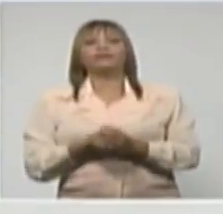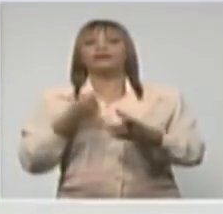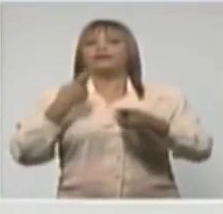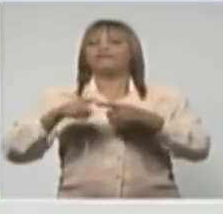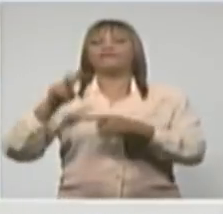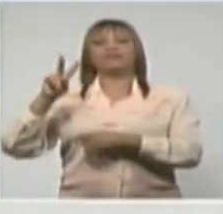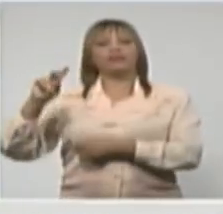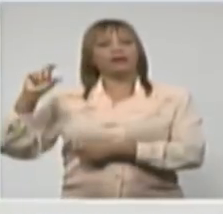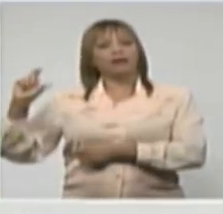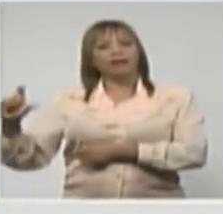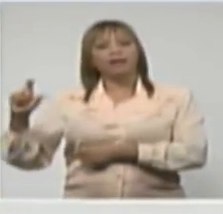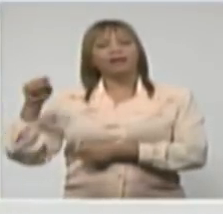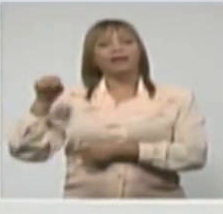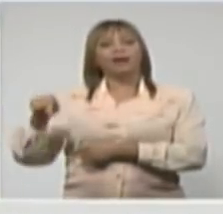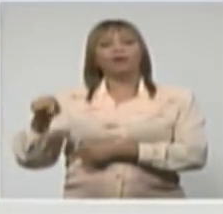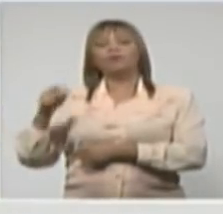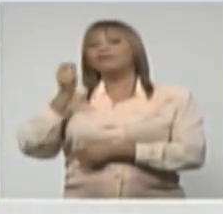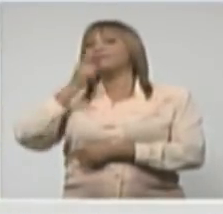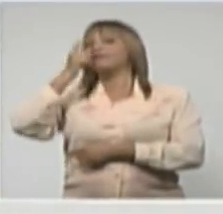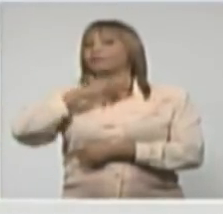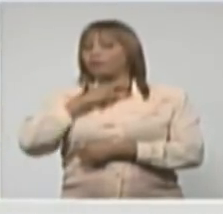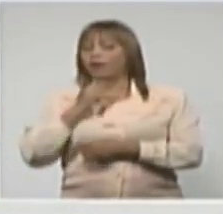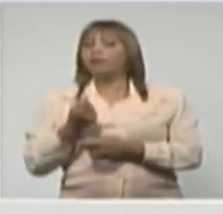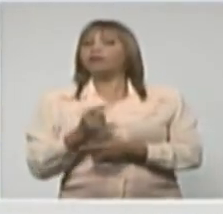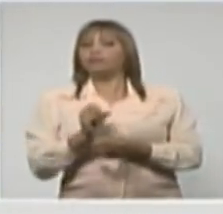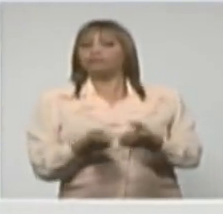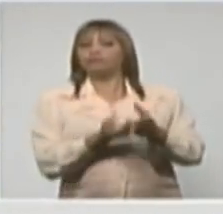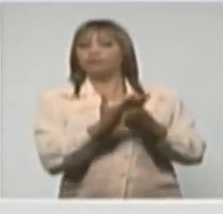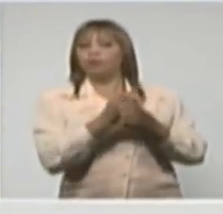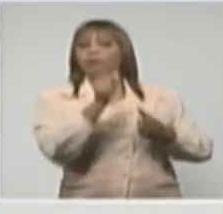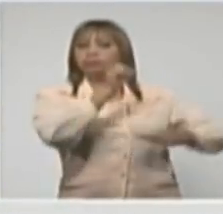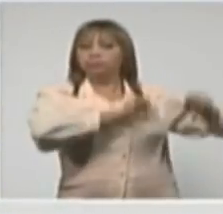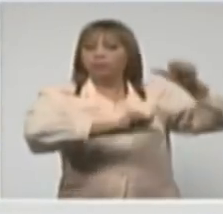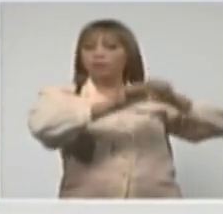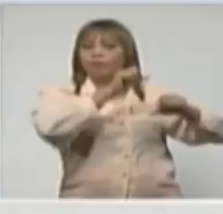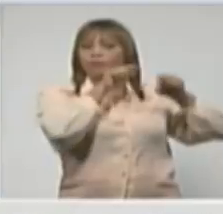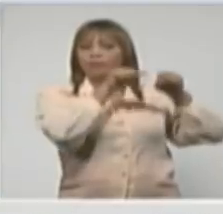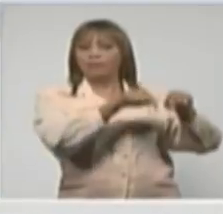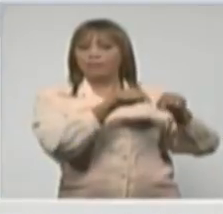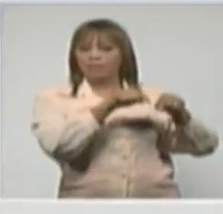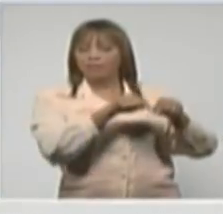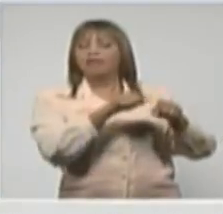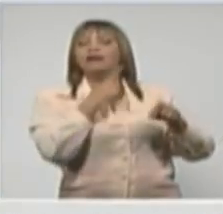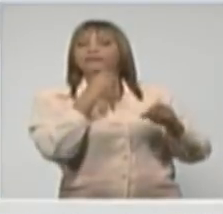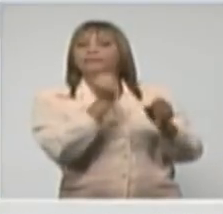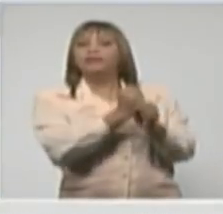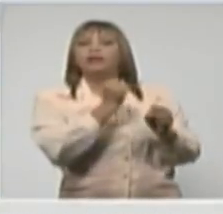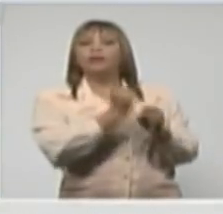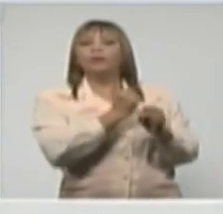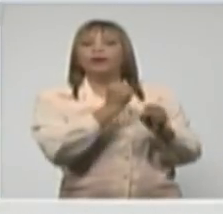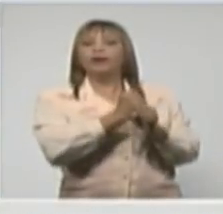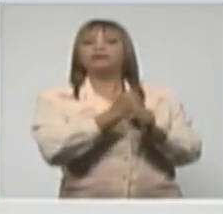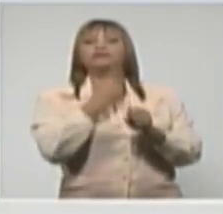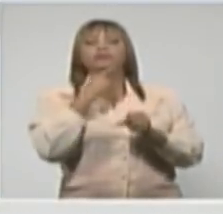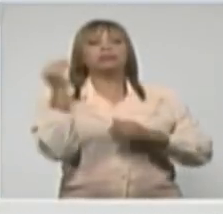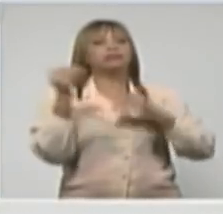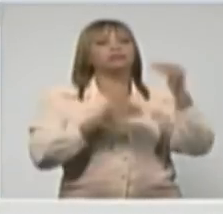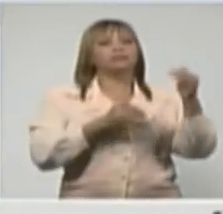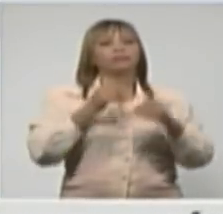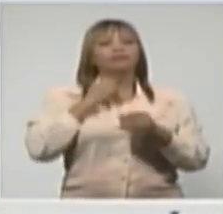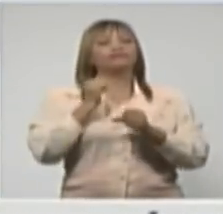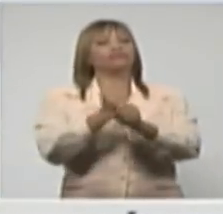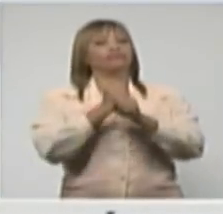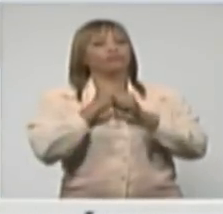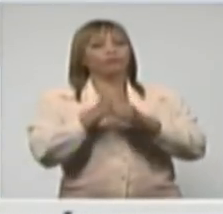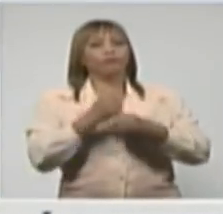es ahora en Ciegos de Ávila, pues están trabajando y participando activamente para